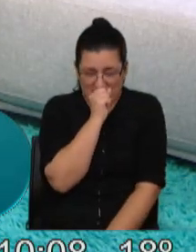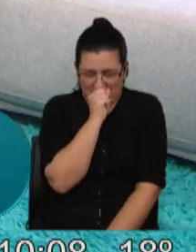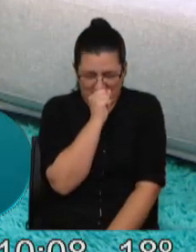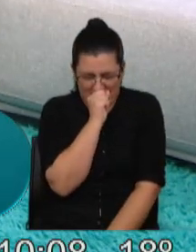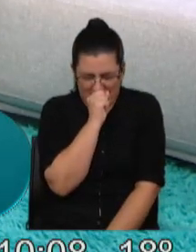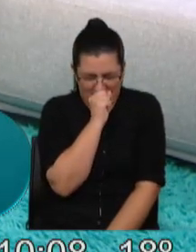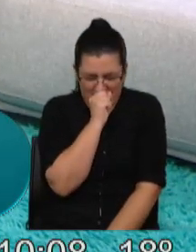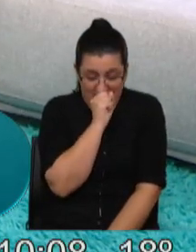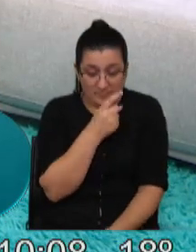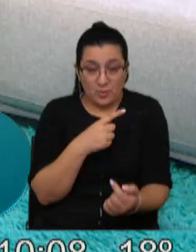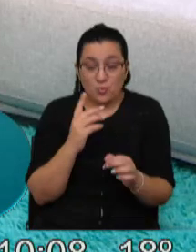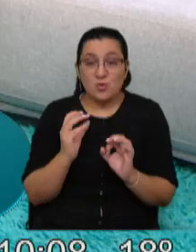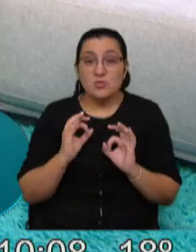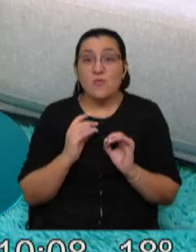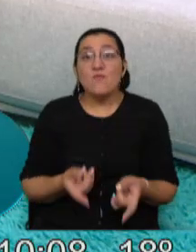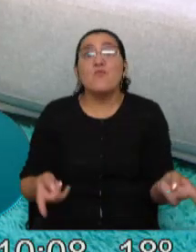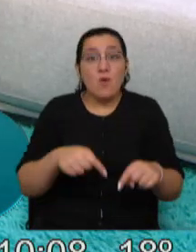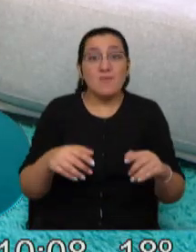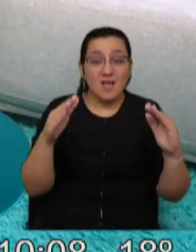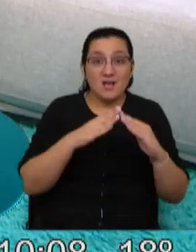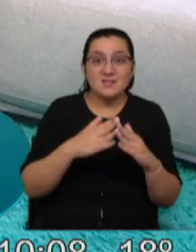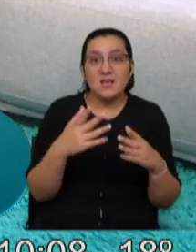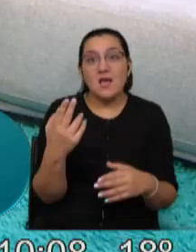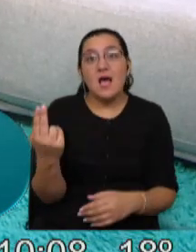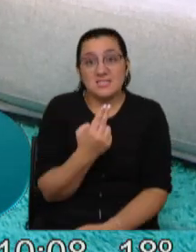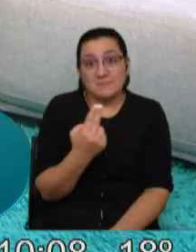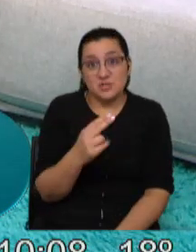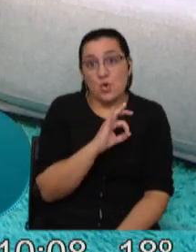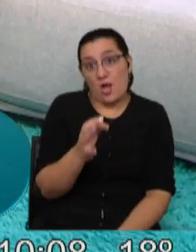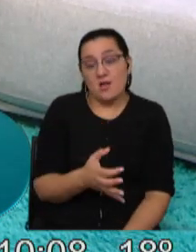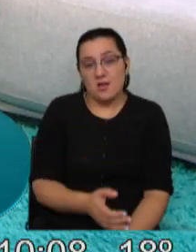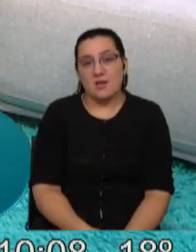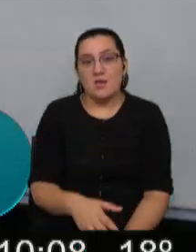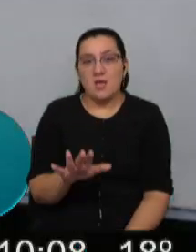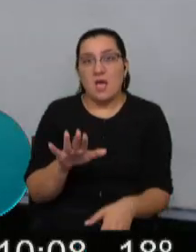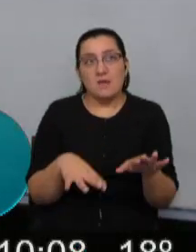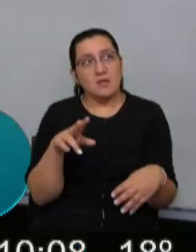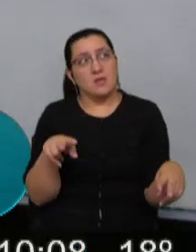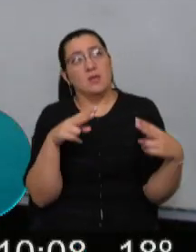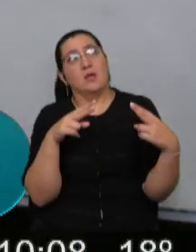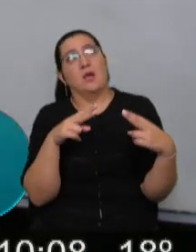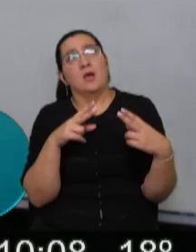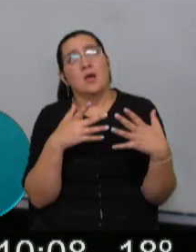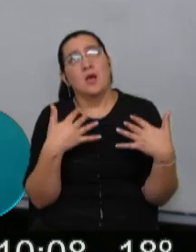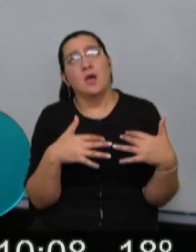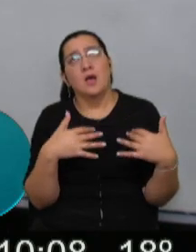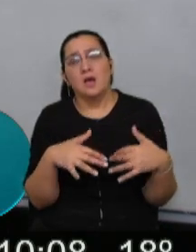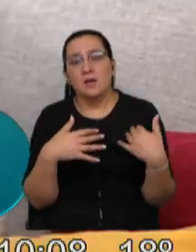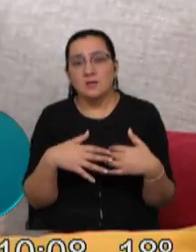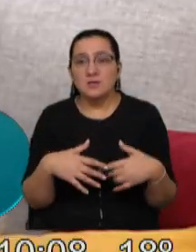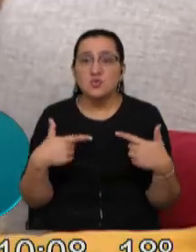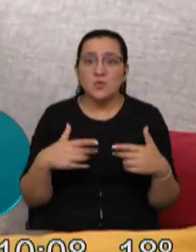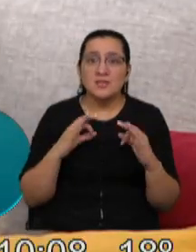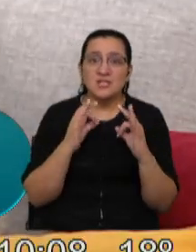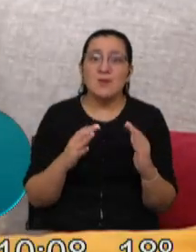que cuando vuelva... Se está haciendo, claro. Está haciendo llegar. Ahora, lo que se trata de hacer... A veces te mira con cara, qué suerte que llegamos a casa. Te hace esta. Claro.